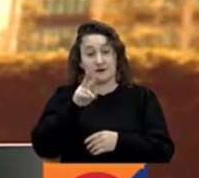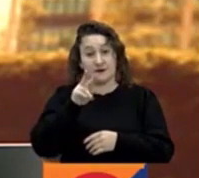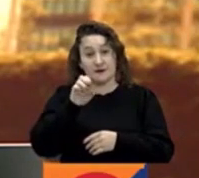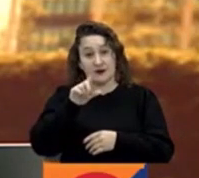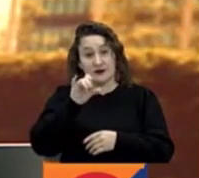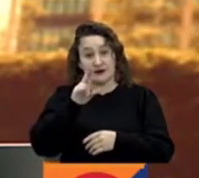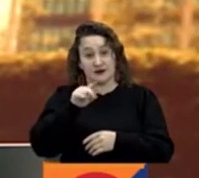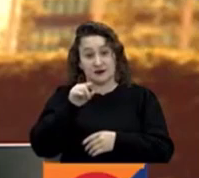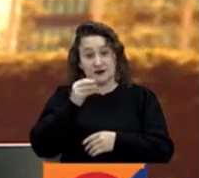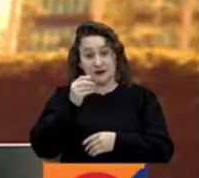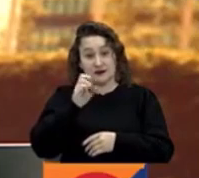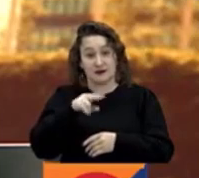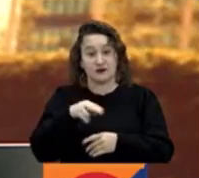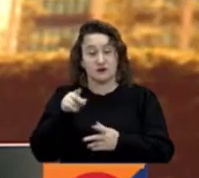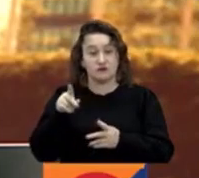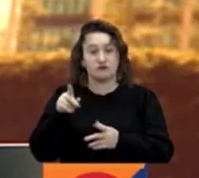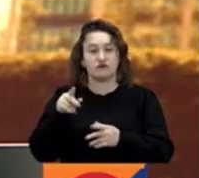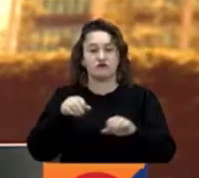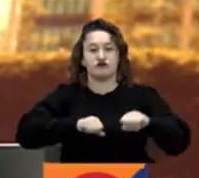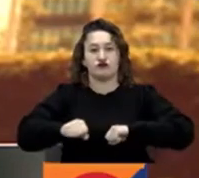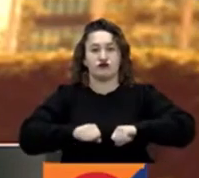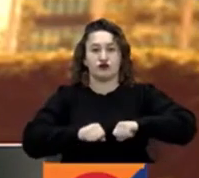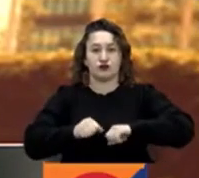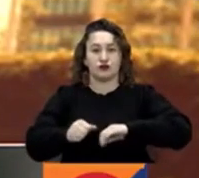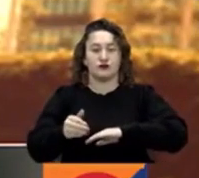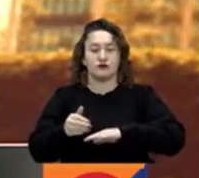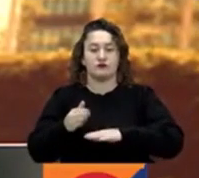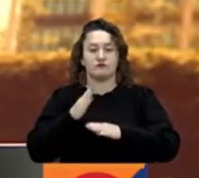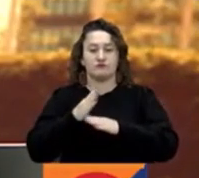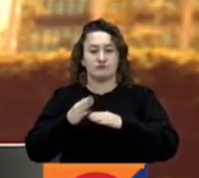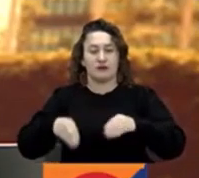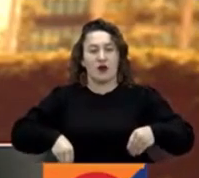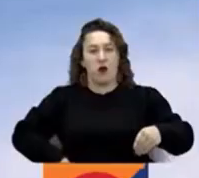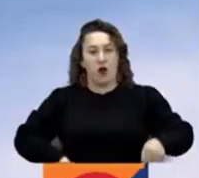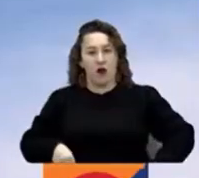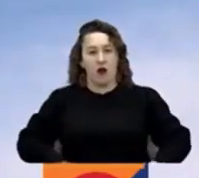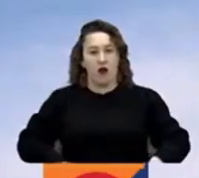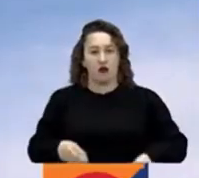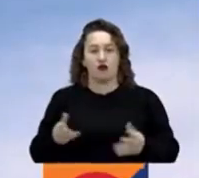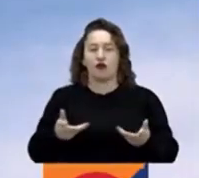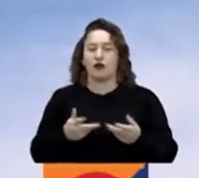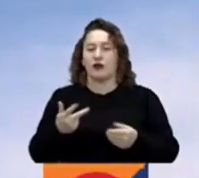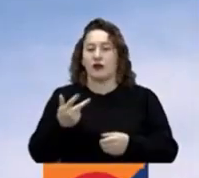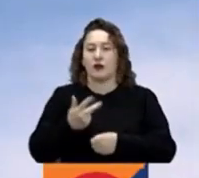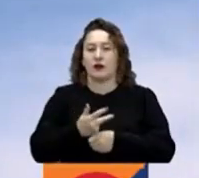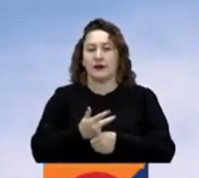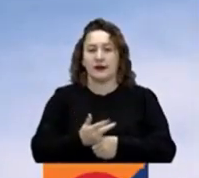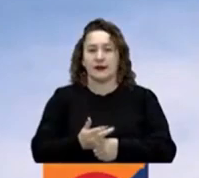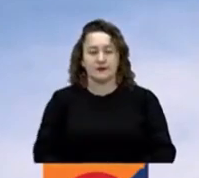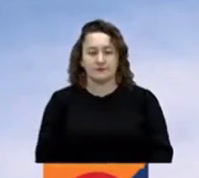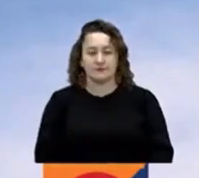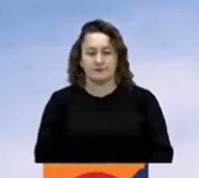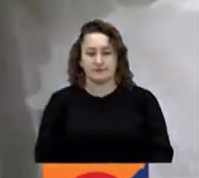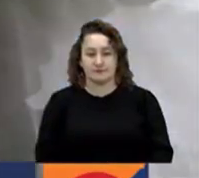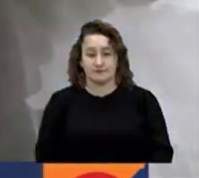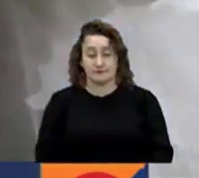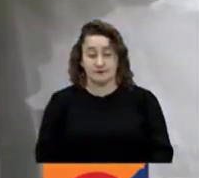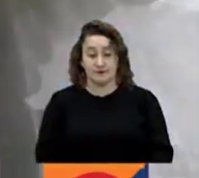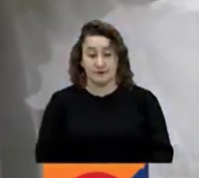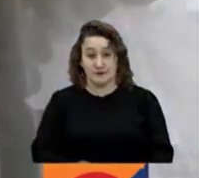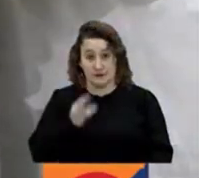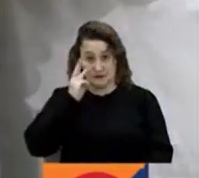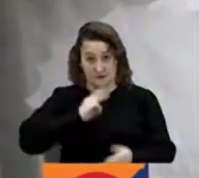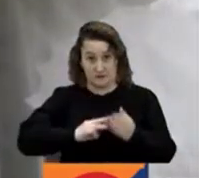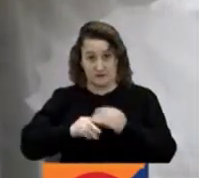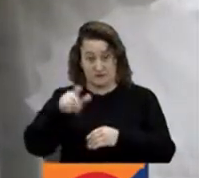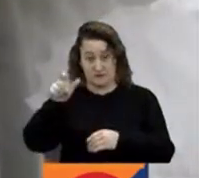al frente de una comisión internacional anticorrupción en Ciudad de Guatemala. La misionalidad de un colombiano para